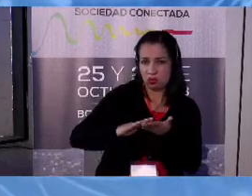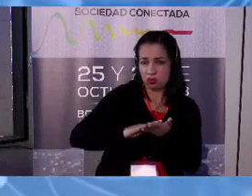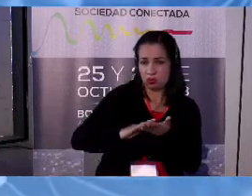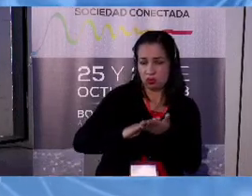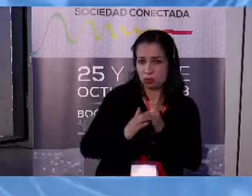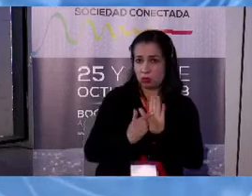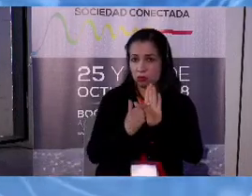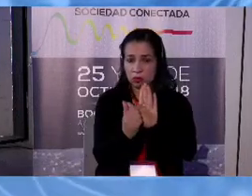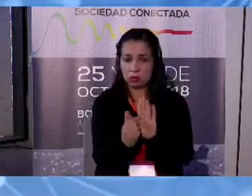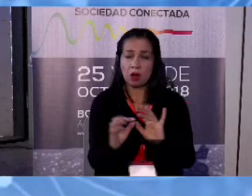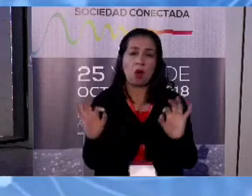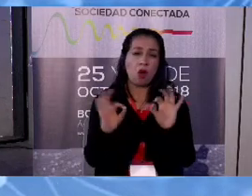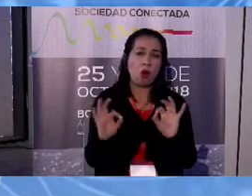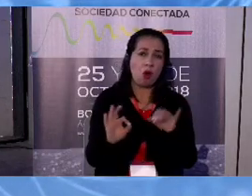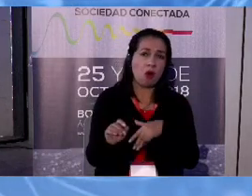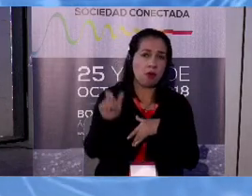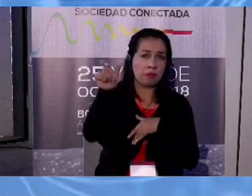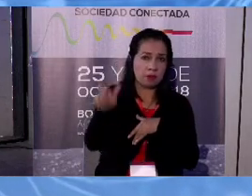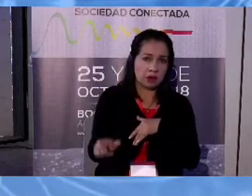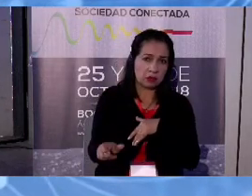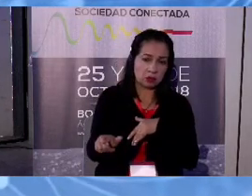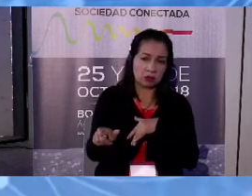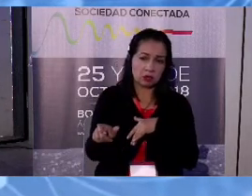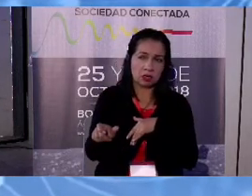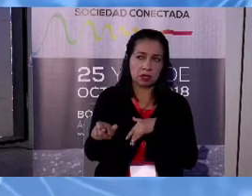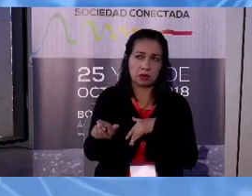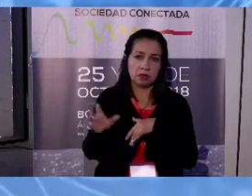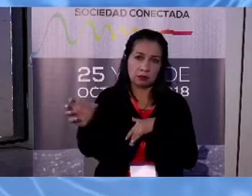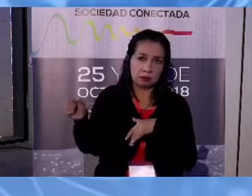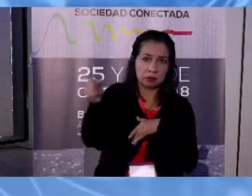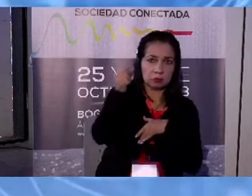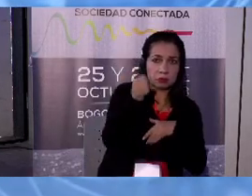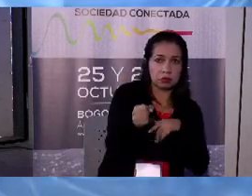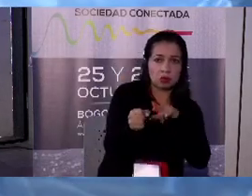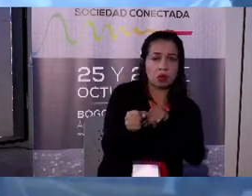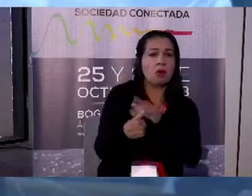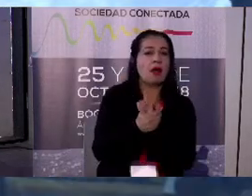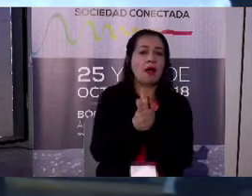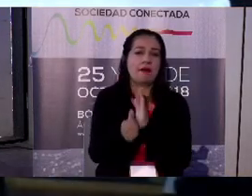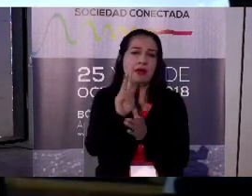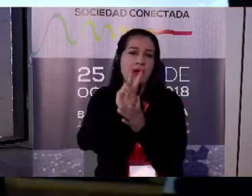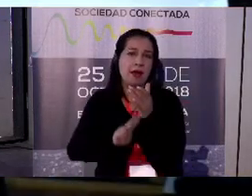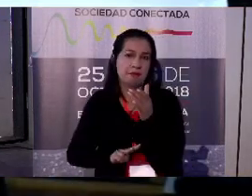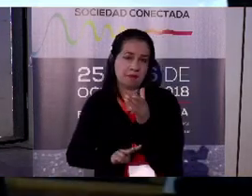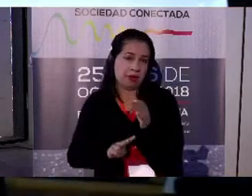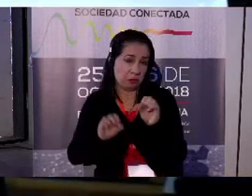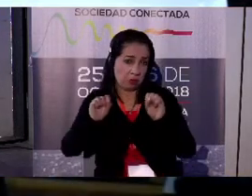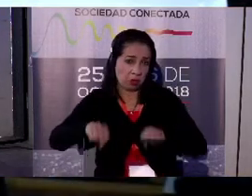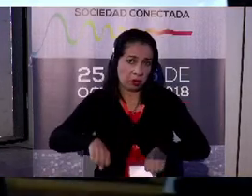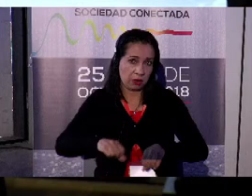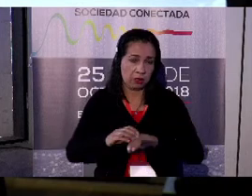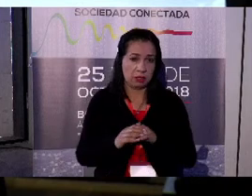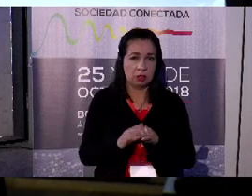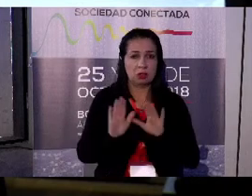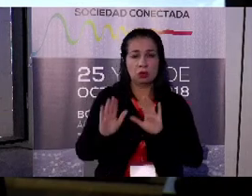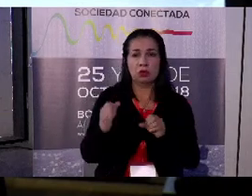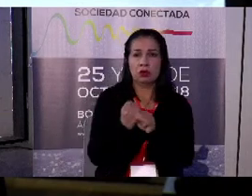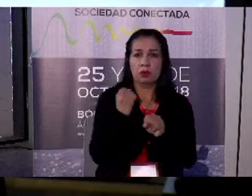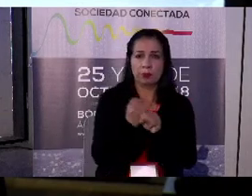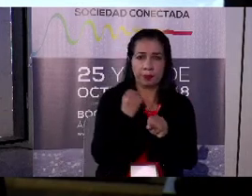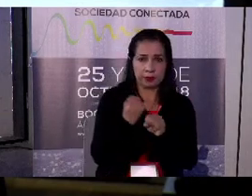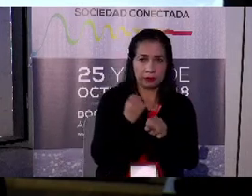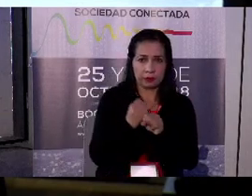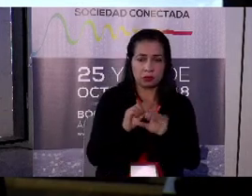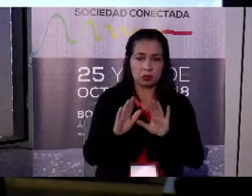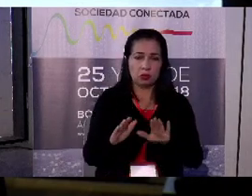encontrar a alguien que tiene las dos habilidades o sea de trabajar en la